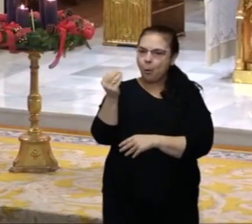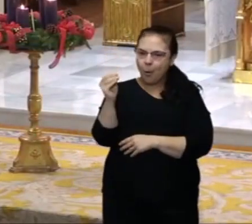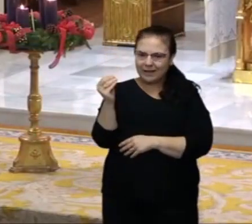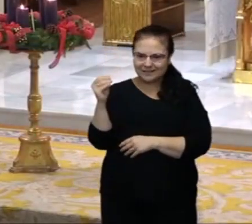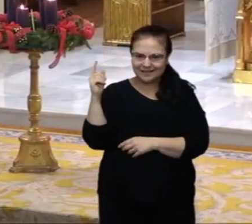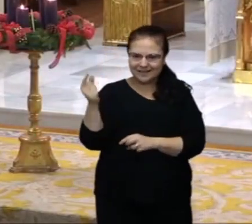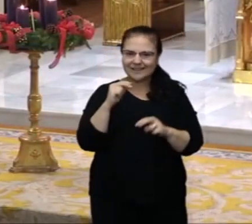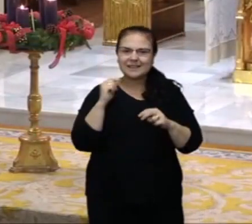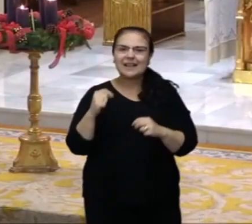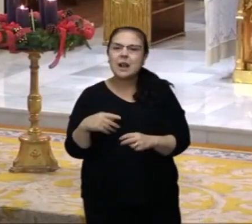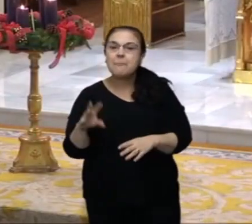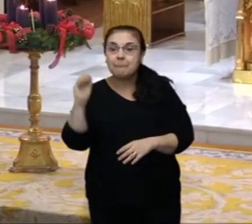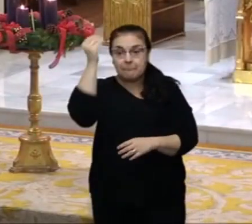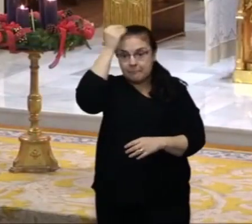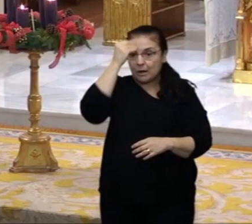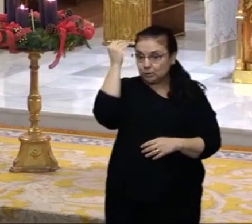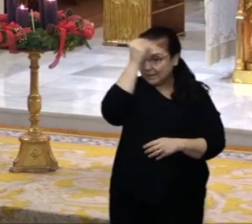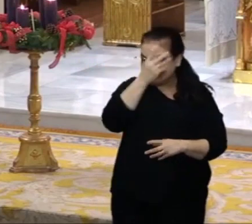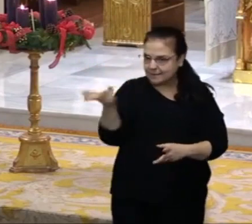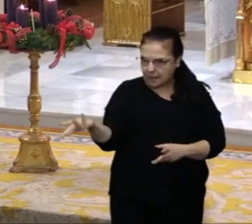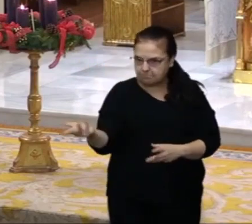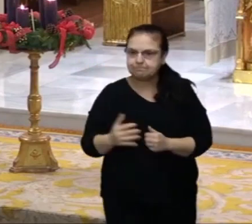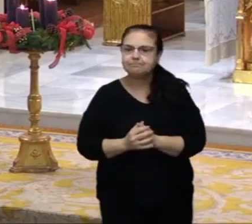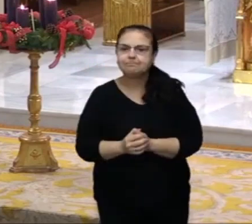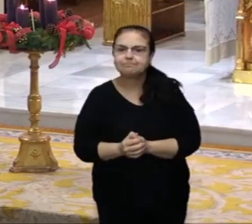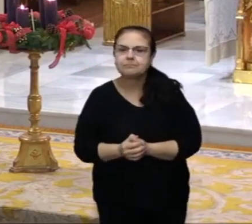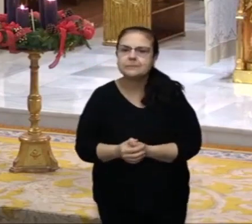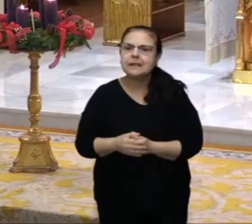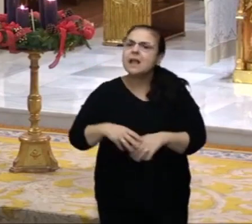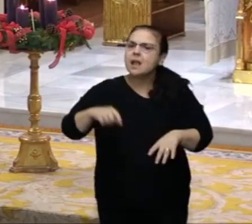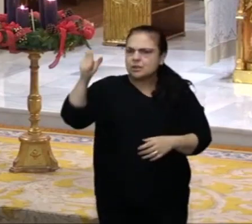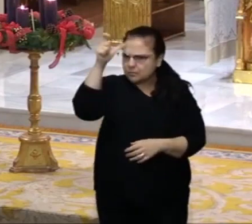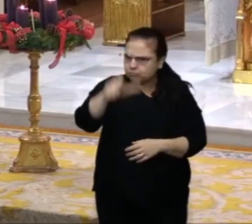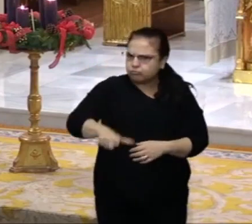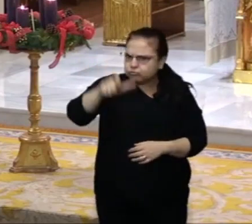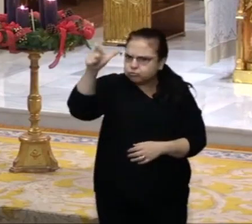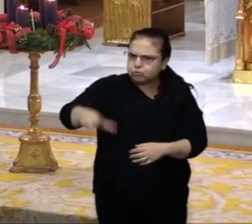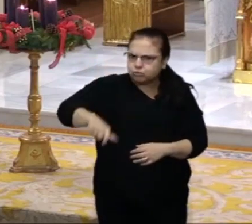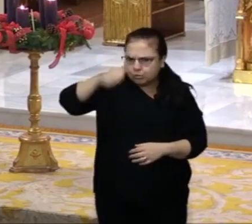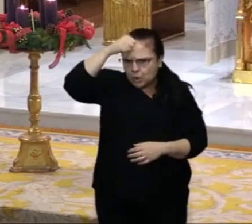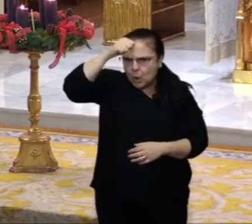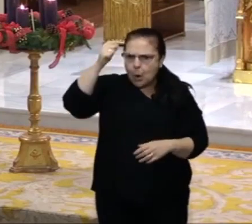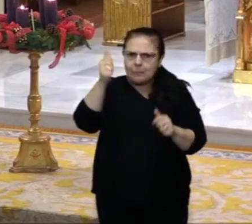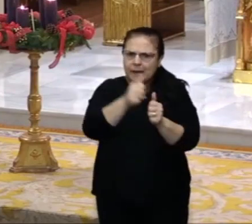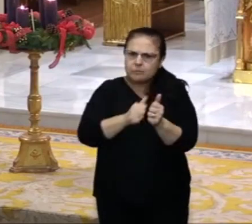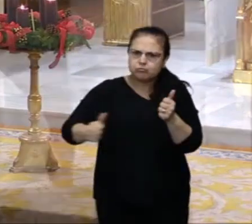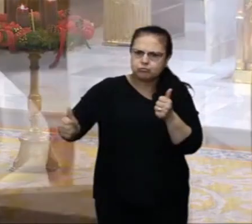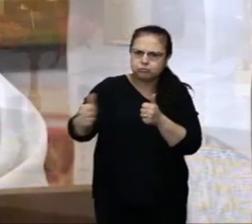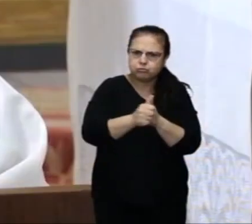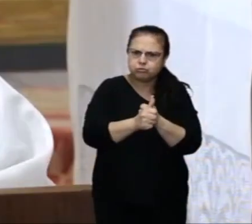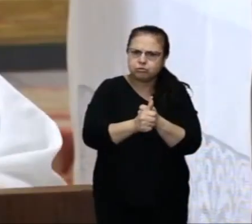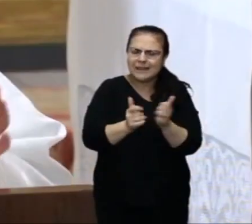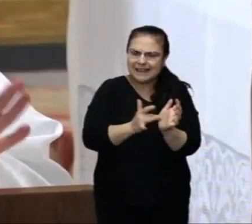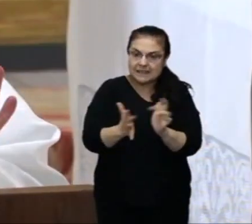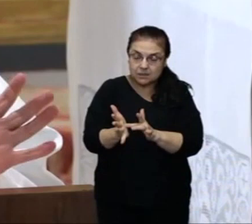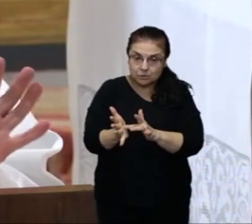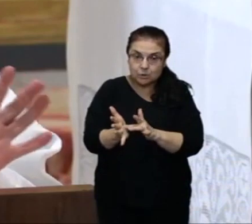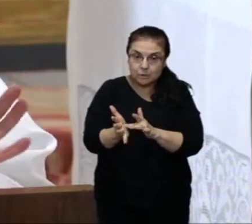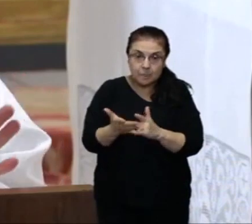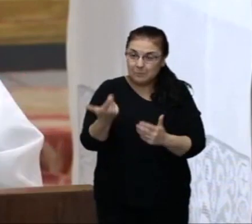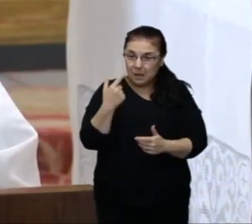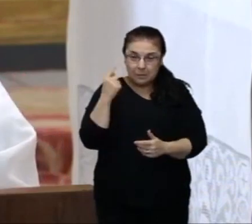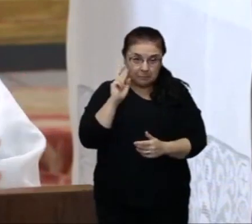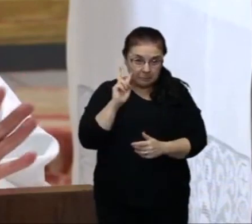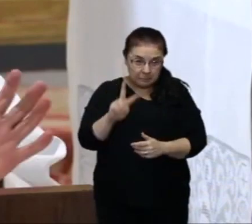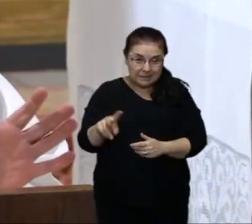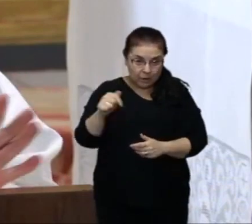hoy, como el hombre que precede a Cristo. Lo hemos visto a lo largo de todos estos días, pero especialmente